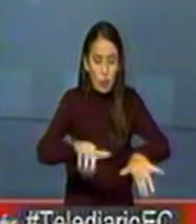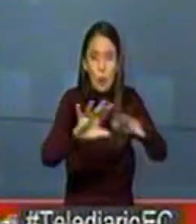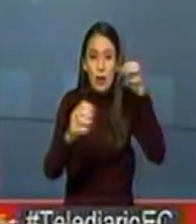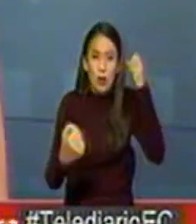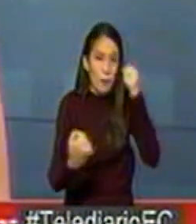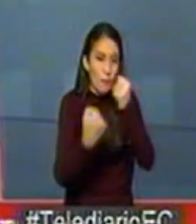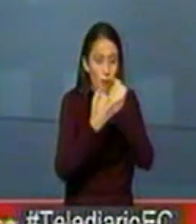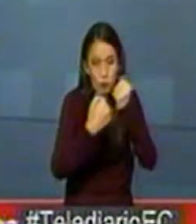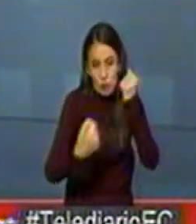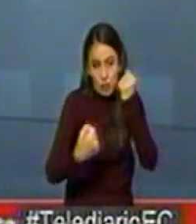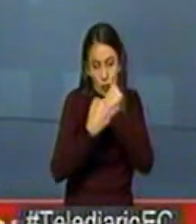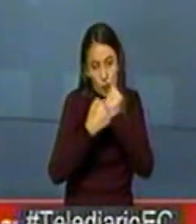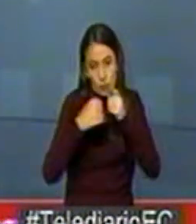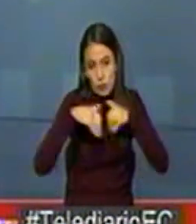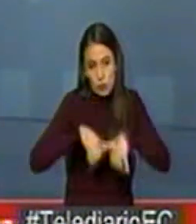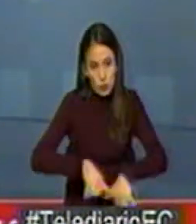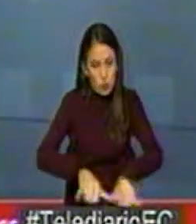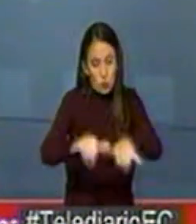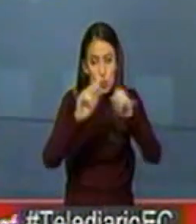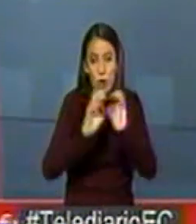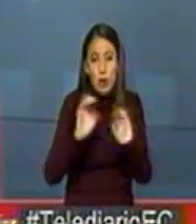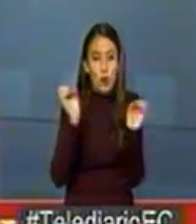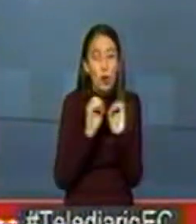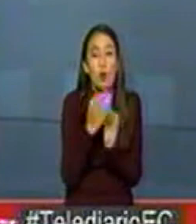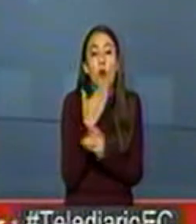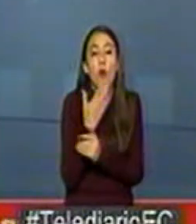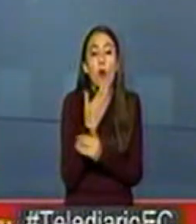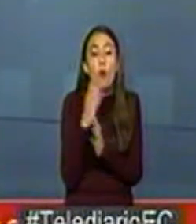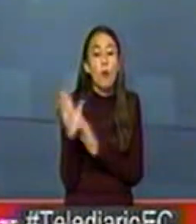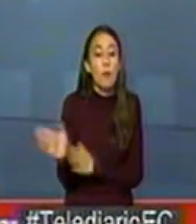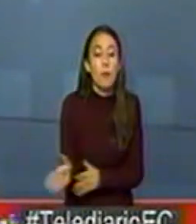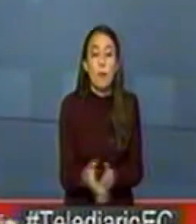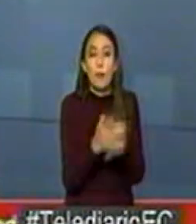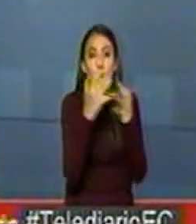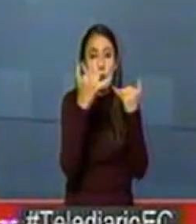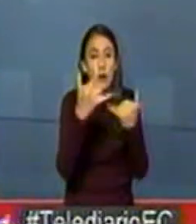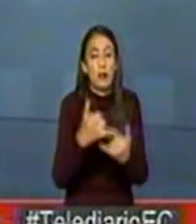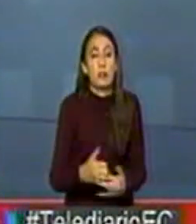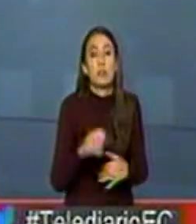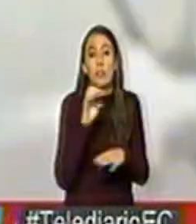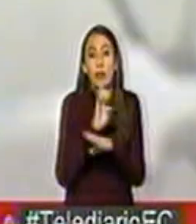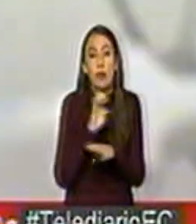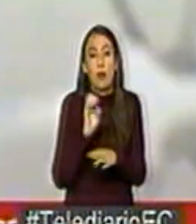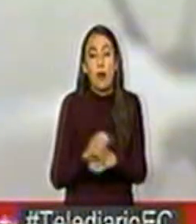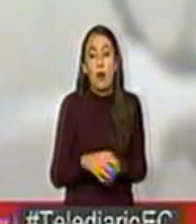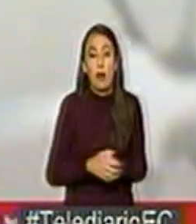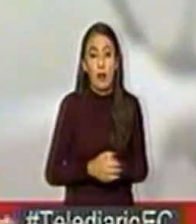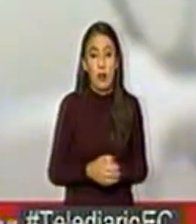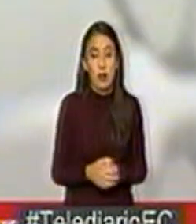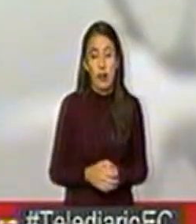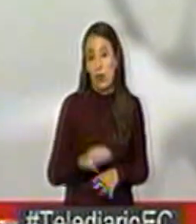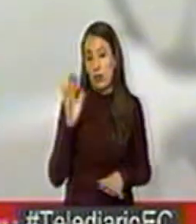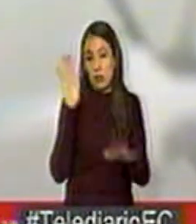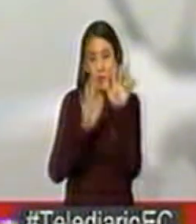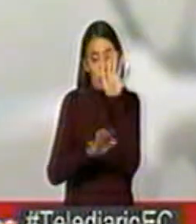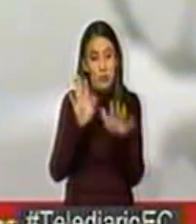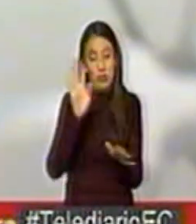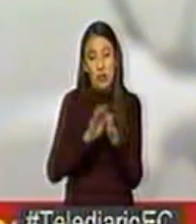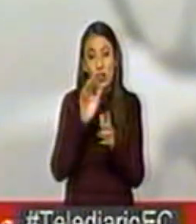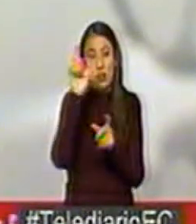hospitales? ¿Tienen que mantener esos órganos que han recibido? ¿Cómo está esta situación en el país? Los pacientes que han recibido un